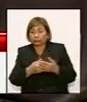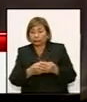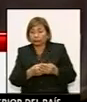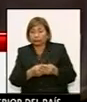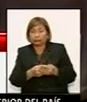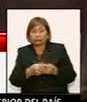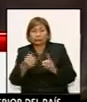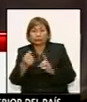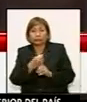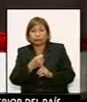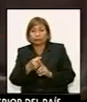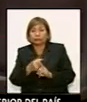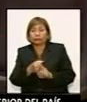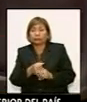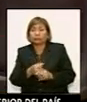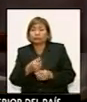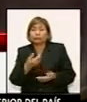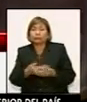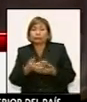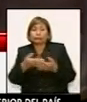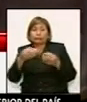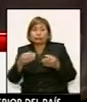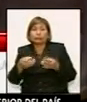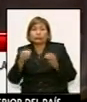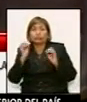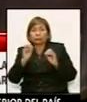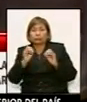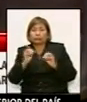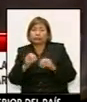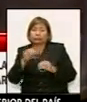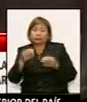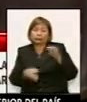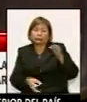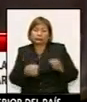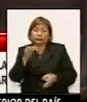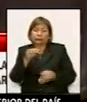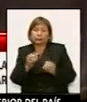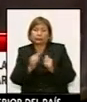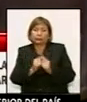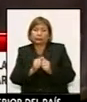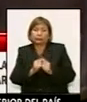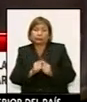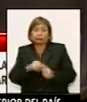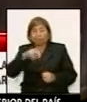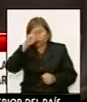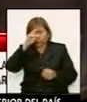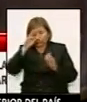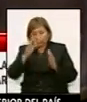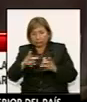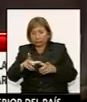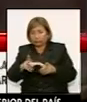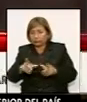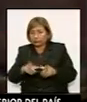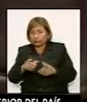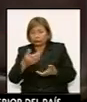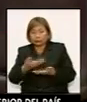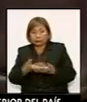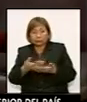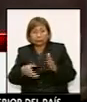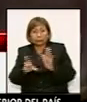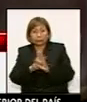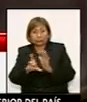las mujeres víctimas de violencia deben recibir asistencia oportuna de acceso a la justicia, y el Estado peruano debe brindarles los espacios y mecanismos